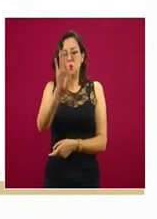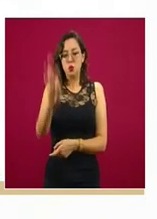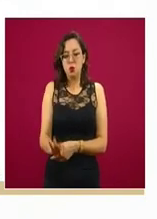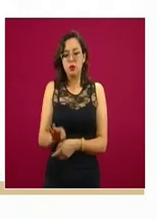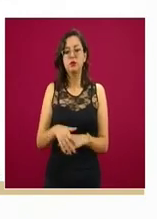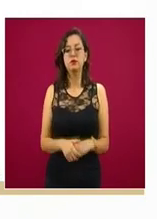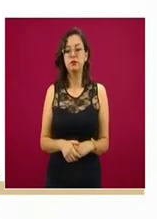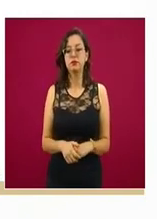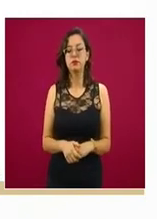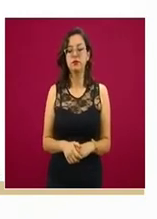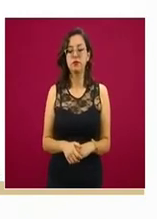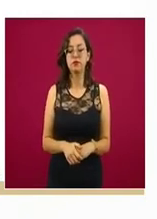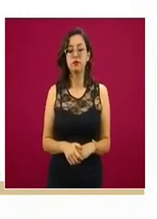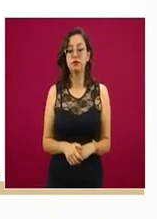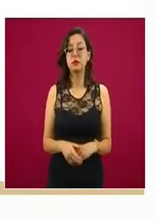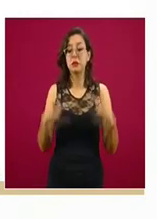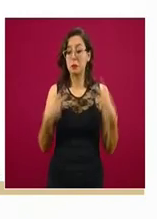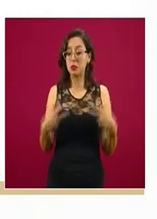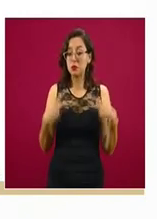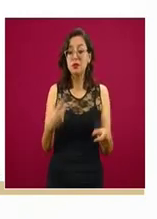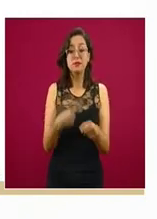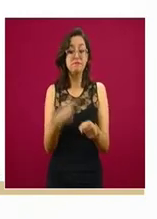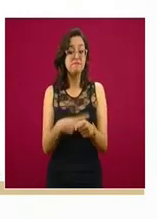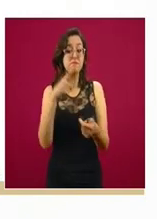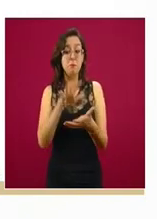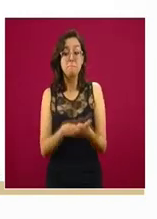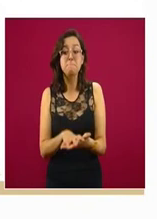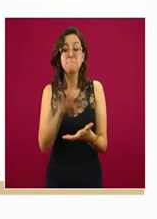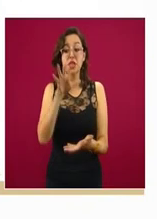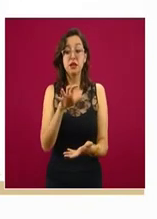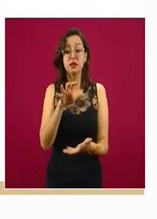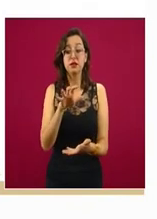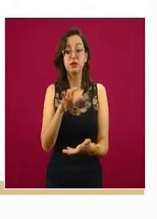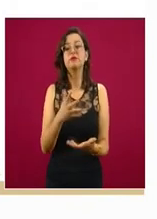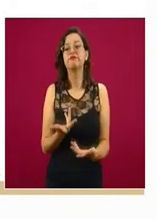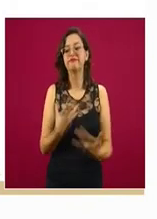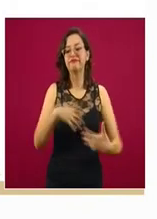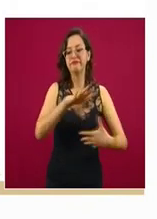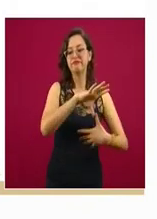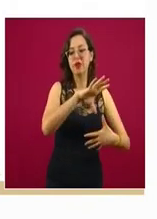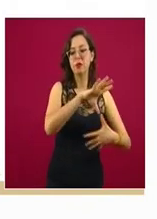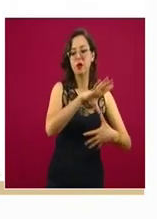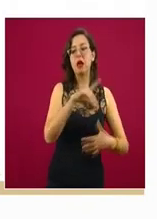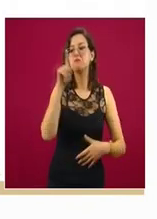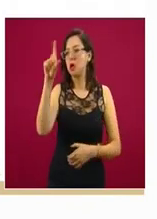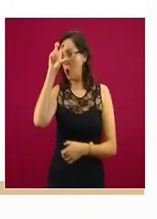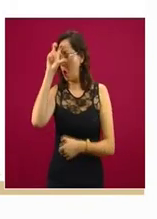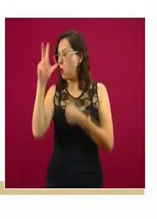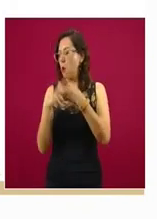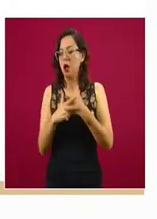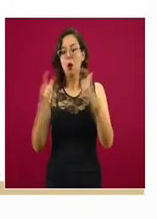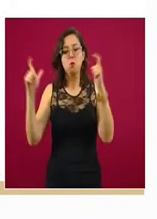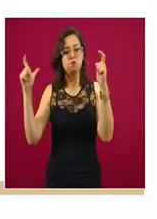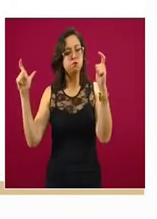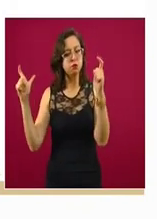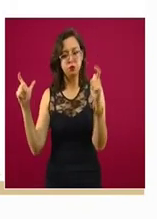gran mayoría de los casos registrados son del continente americano. En Europa ya está disminuyendo